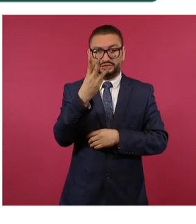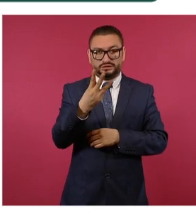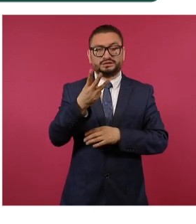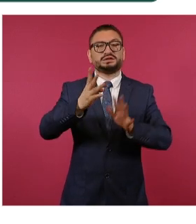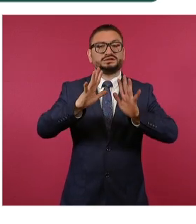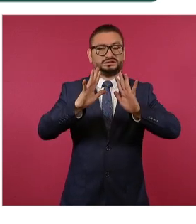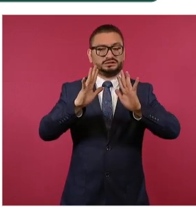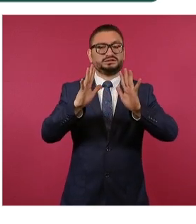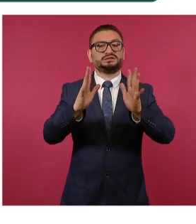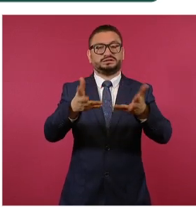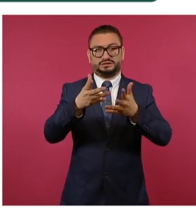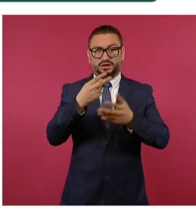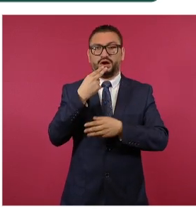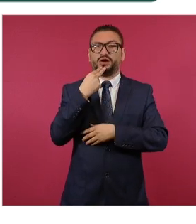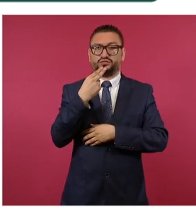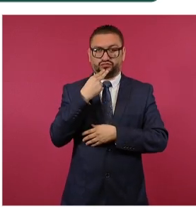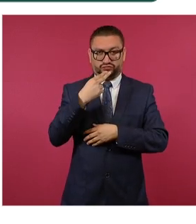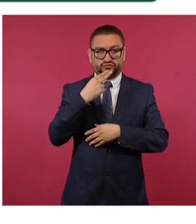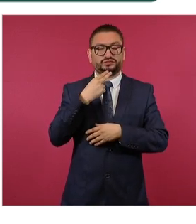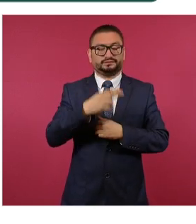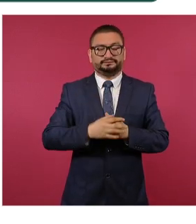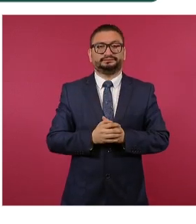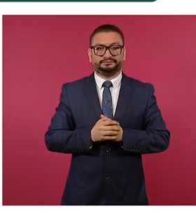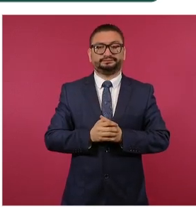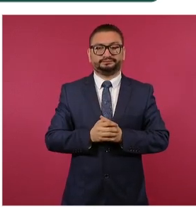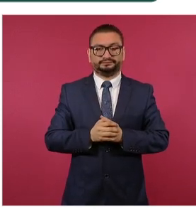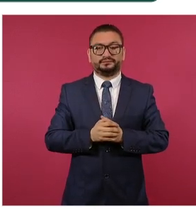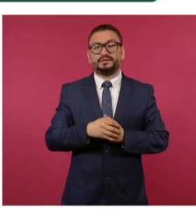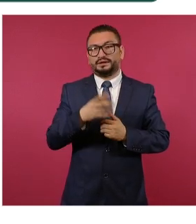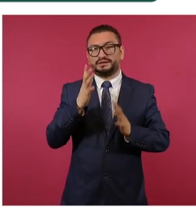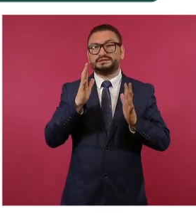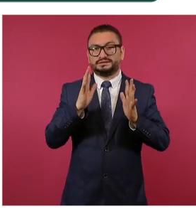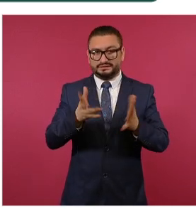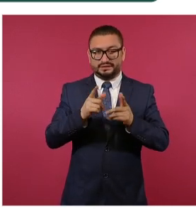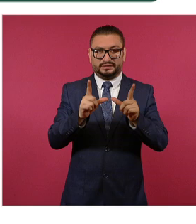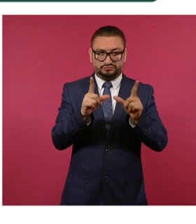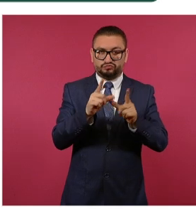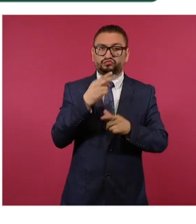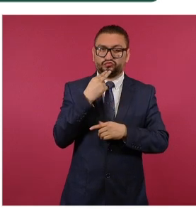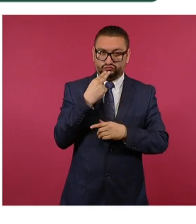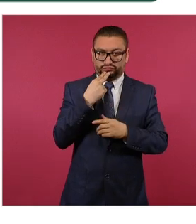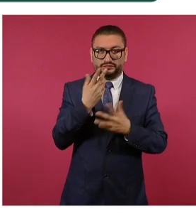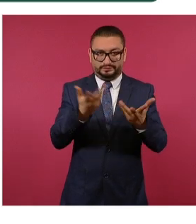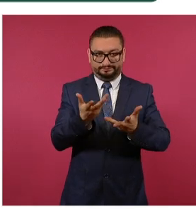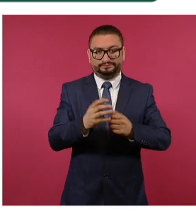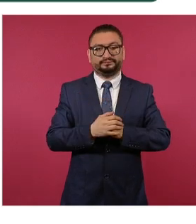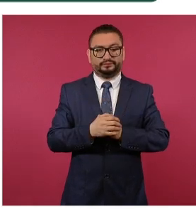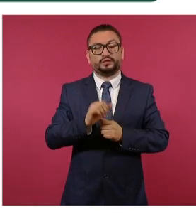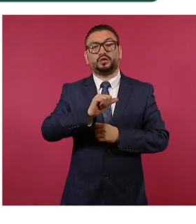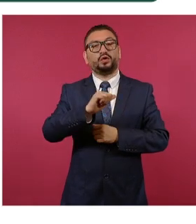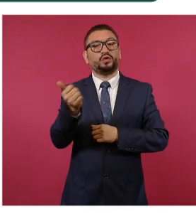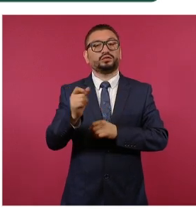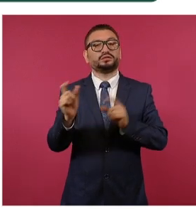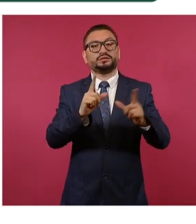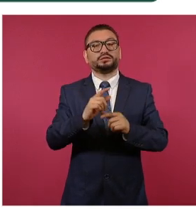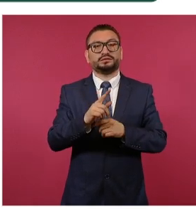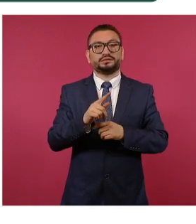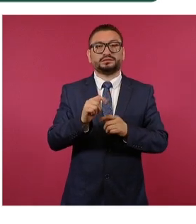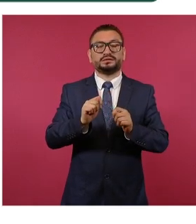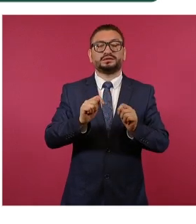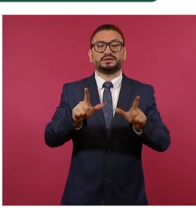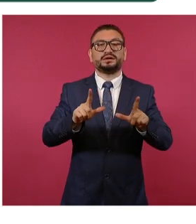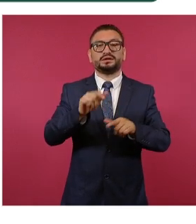ya tienen movimiento las tarjetas, es decir, ya se están empezando a hacer estas acciones. La siguiente, para el caso de Tlaxcala,